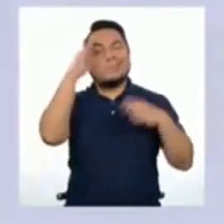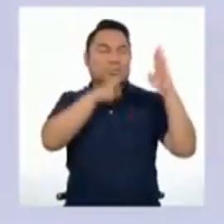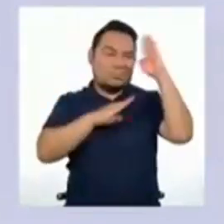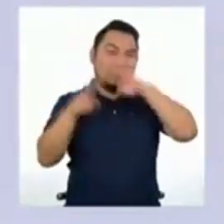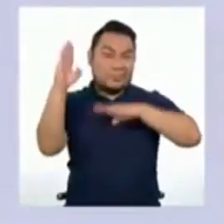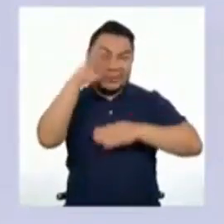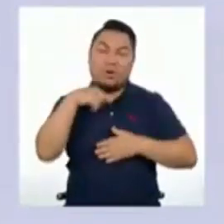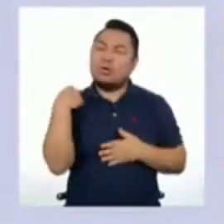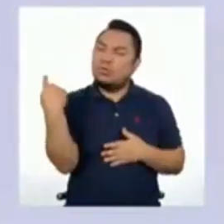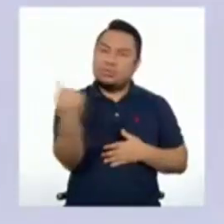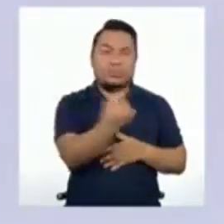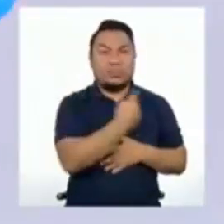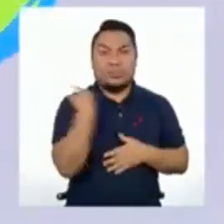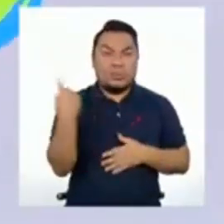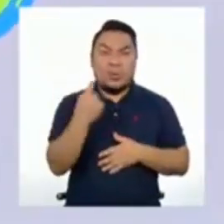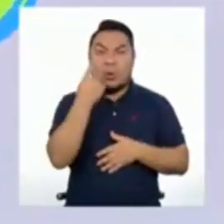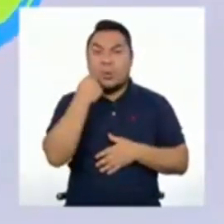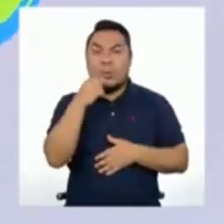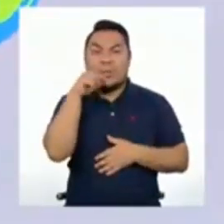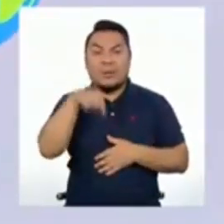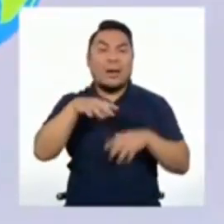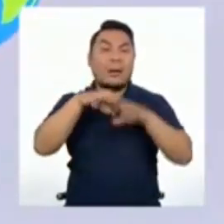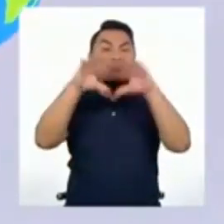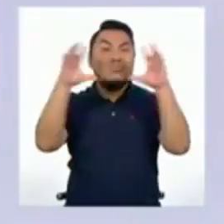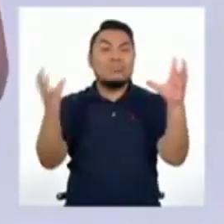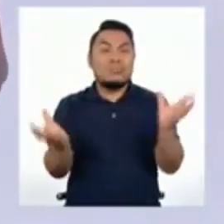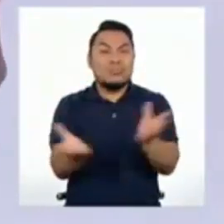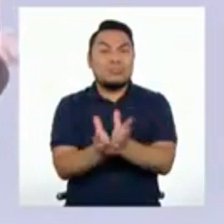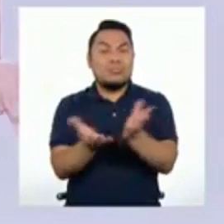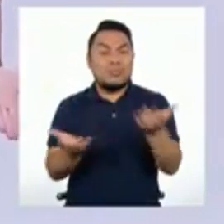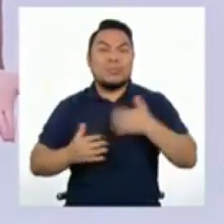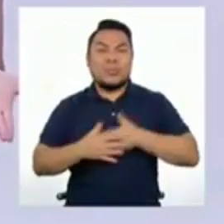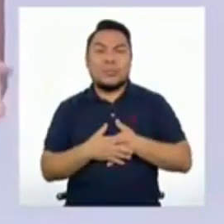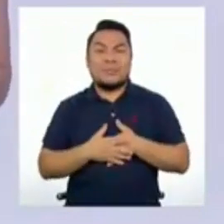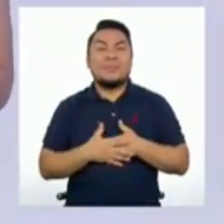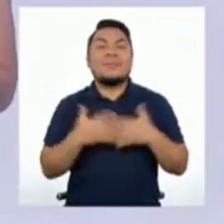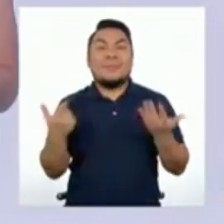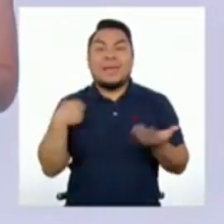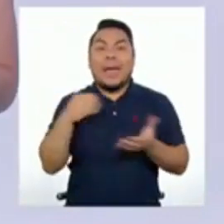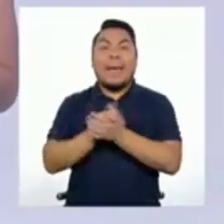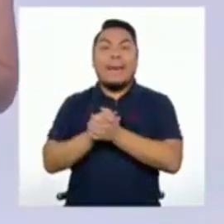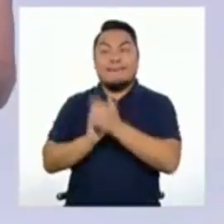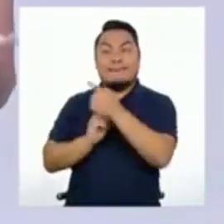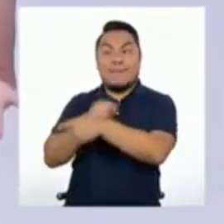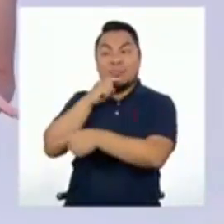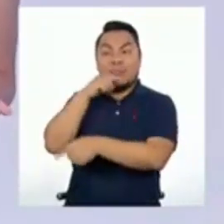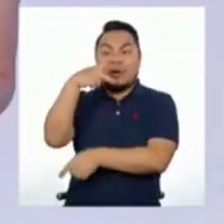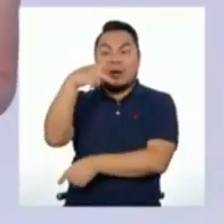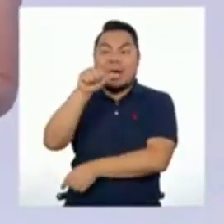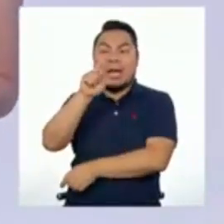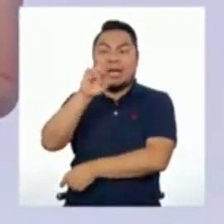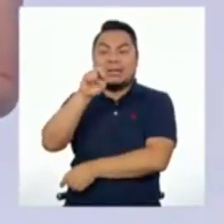que tenemos todas y todos en el mundo. Nuestra amiga Karina, una bióloga